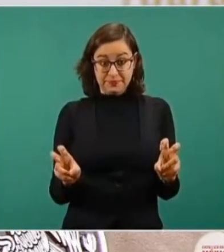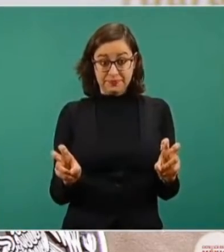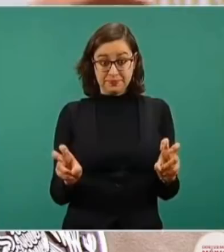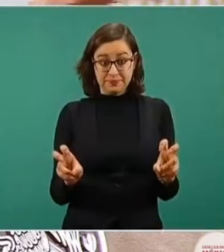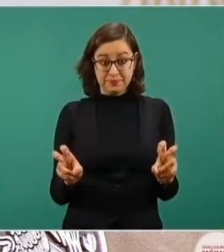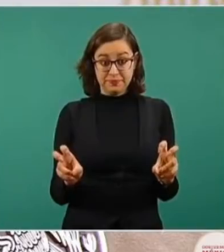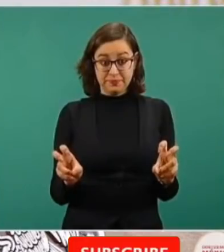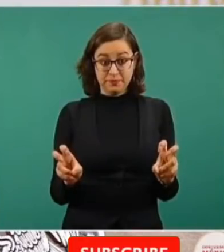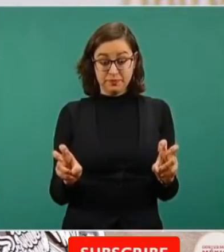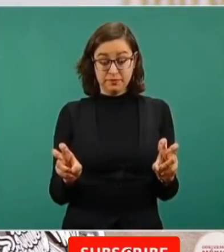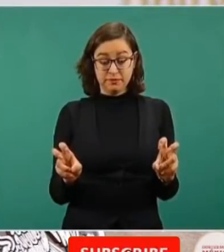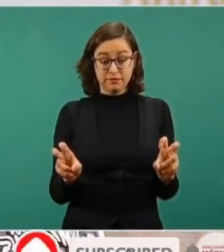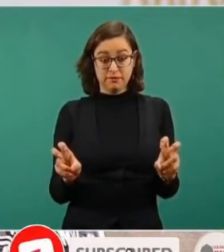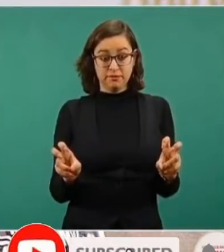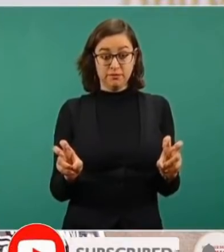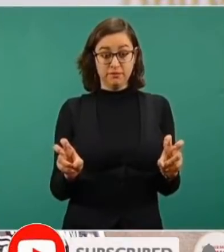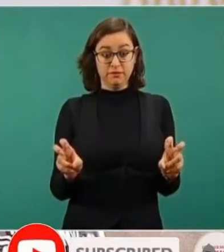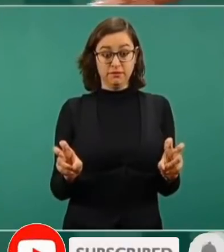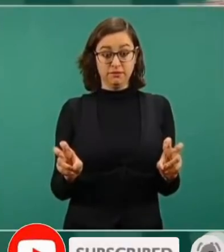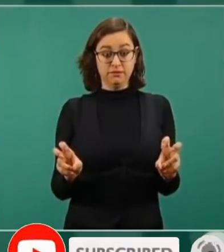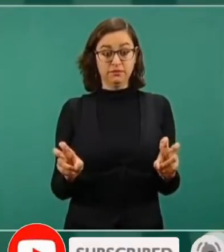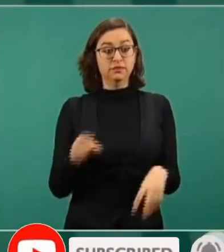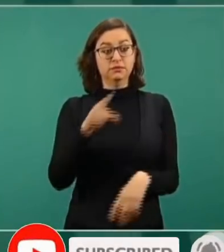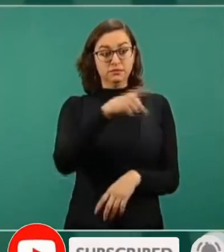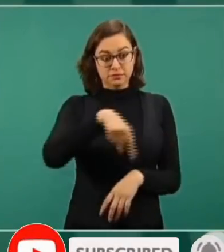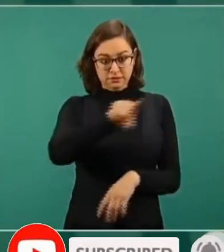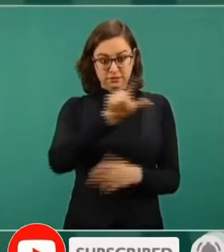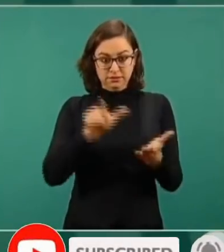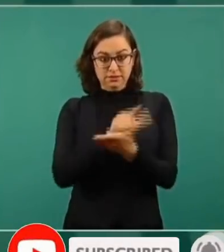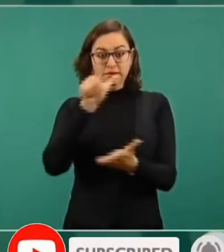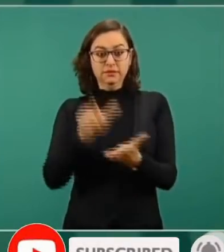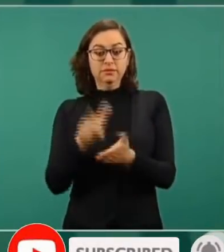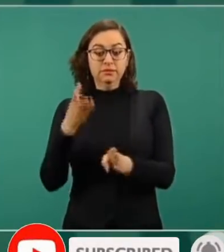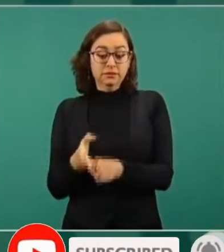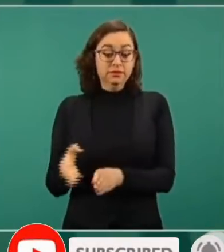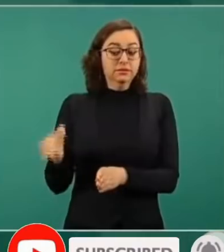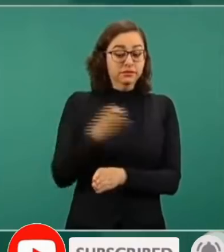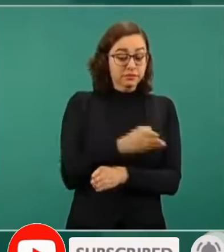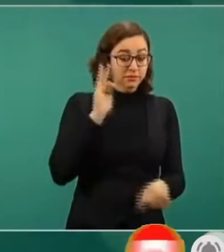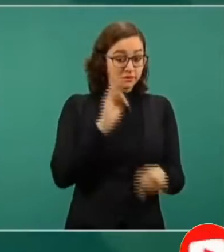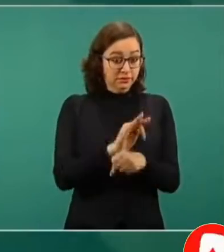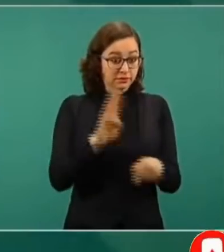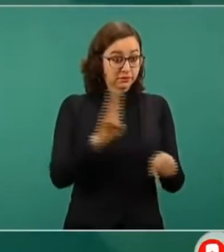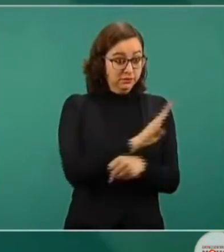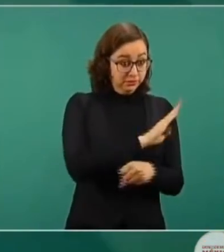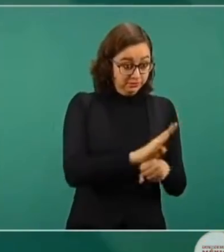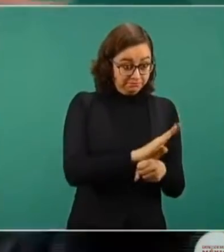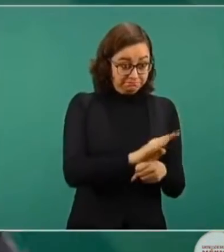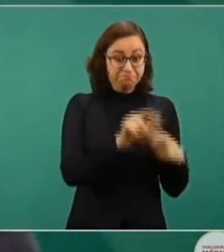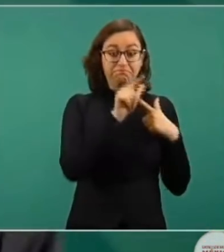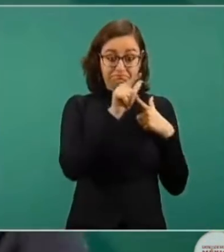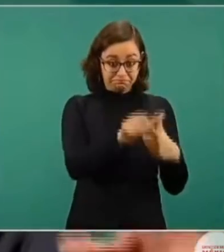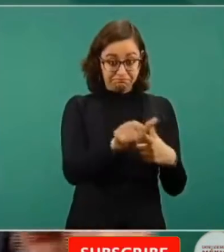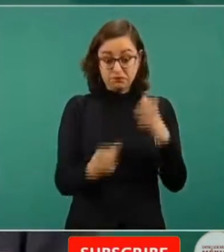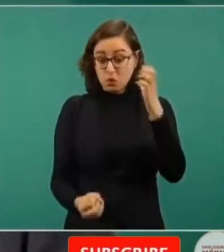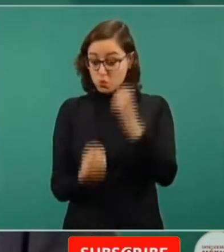privilegios que tenían en la anterior ley, en tanto no se opongan a la nueva ley, y entonces